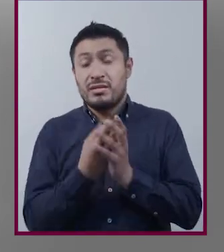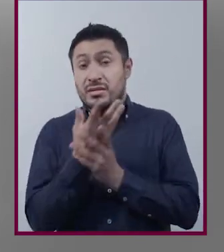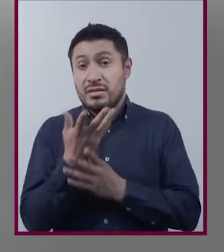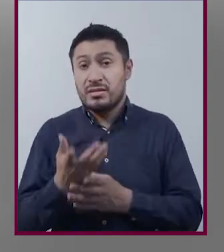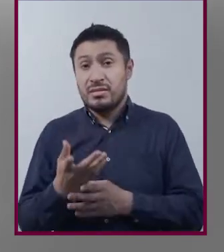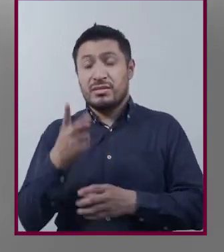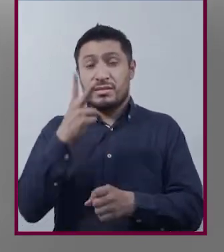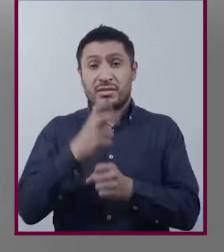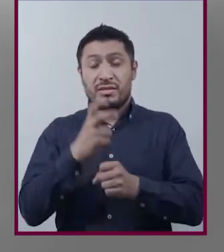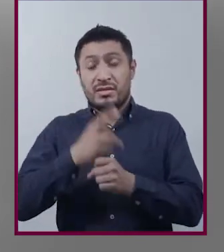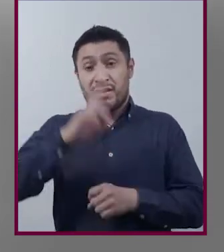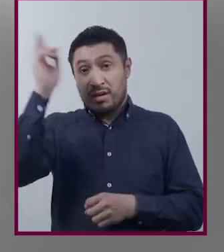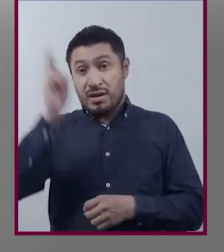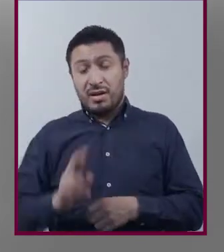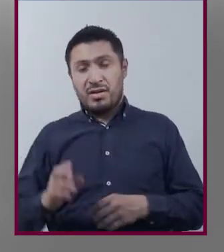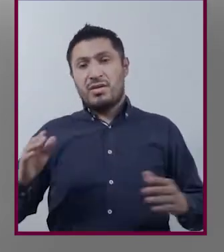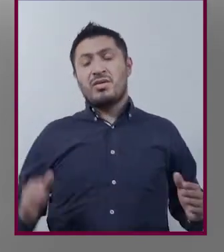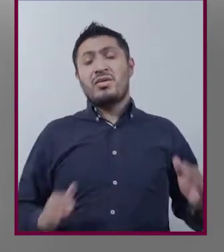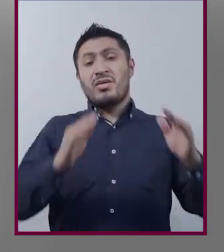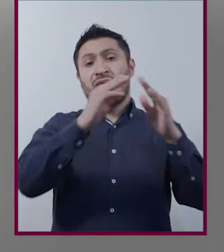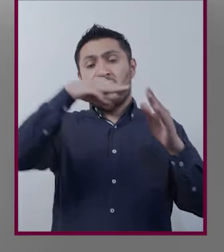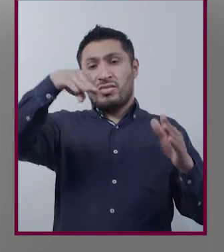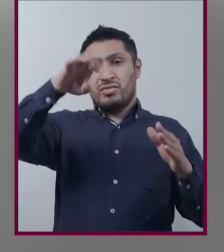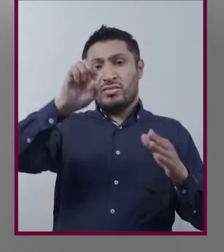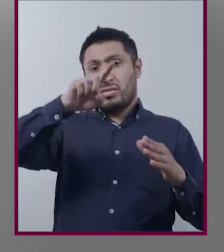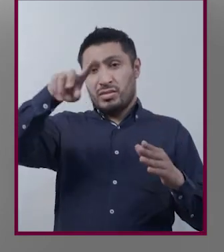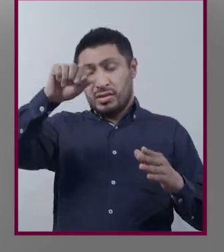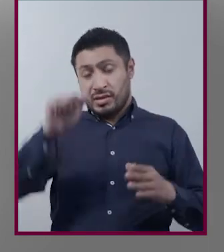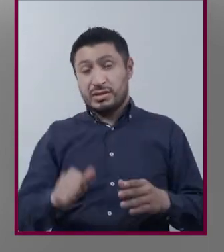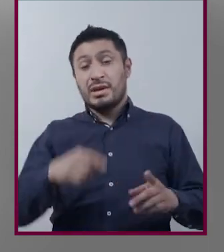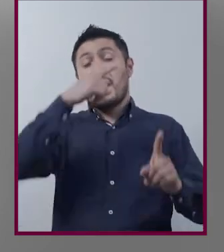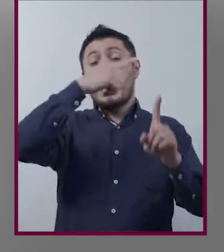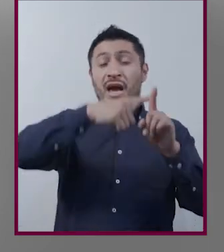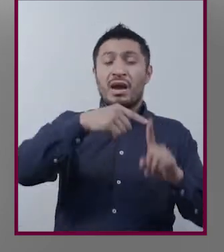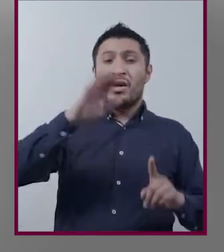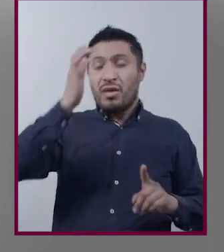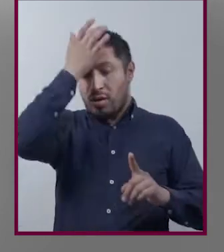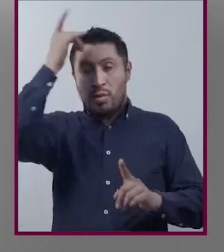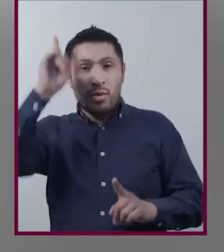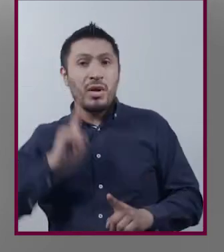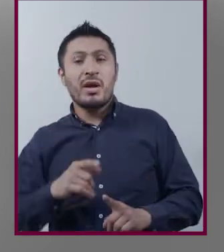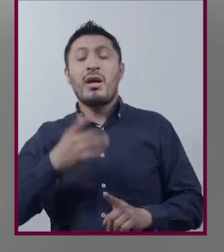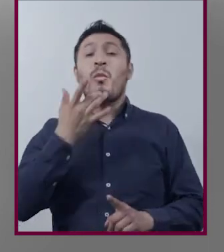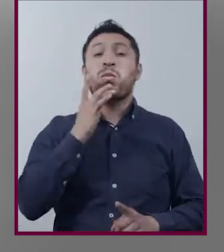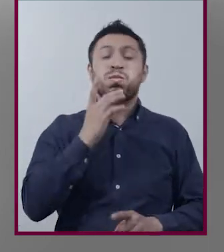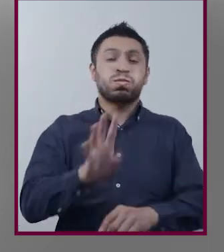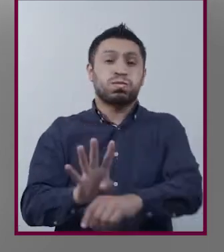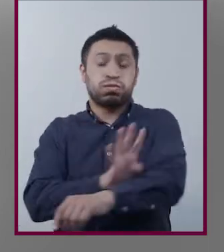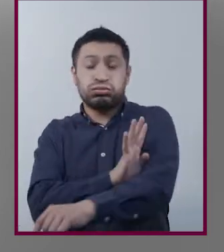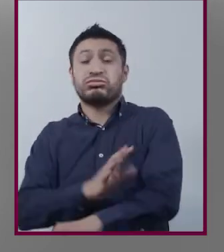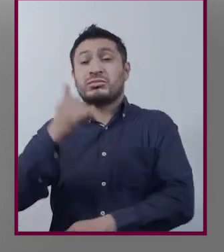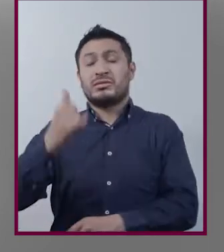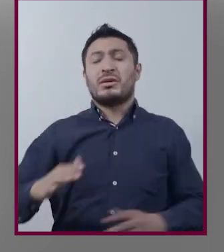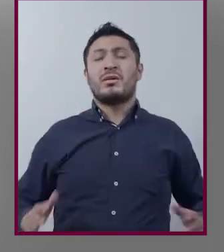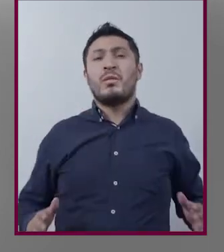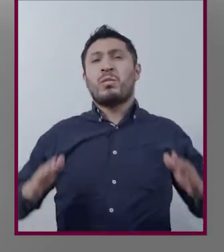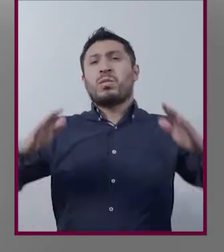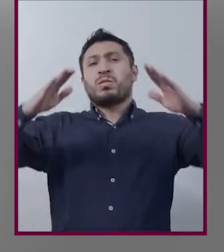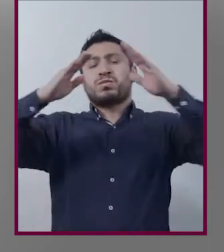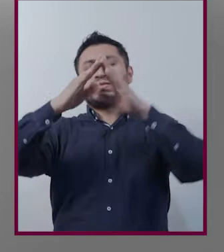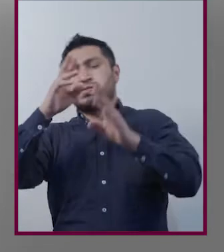del Rayo, en el Cerro de la Mesa, de la Cruz, de las Borregas, de la Iguana y el gigante Cerro del